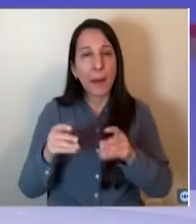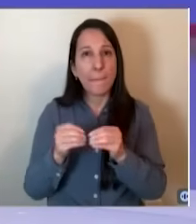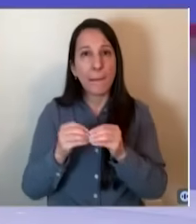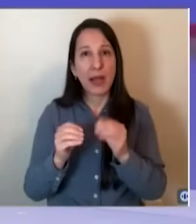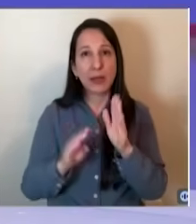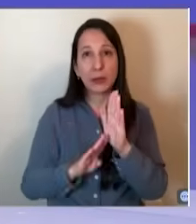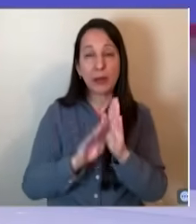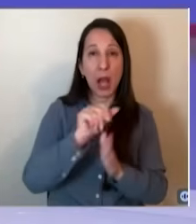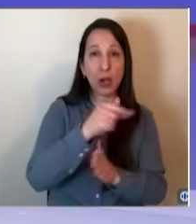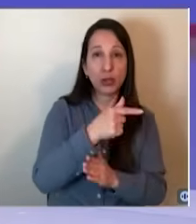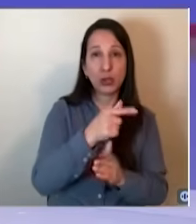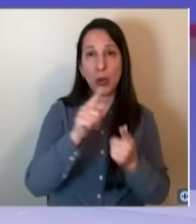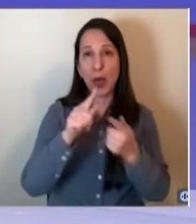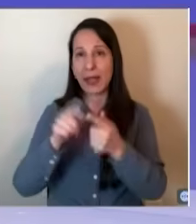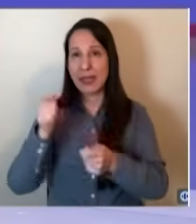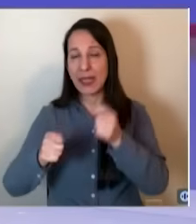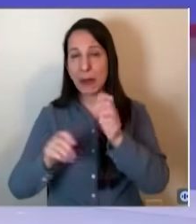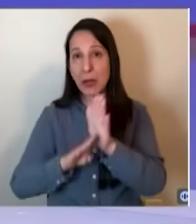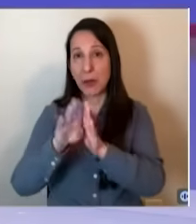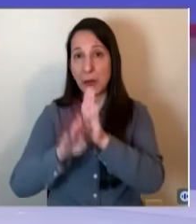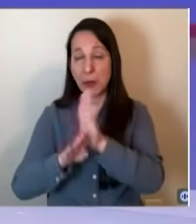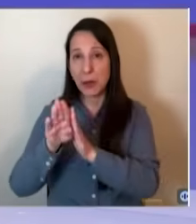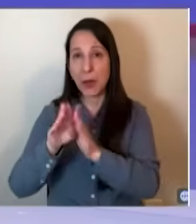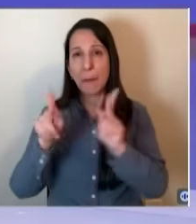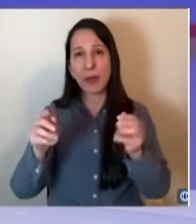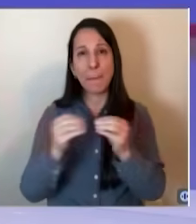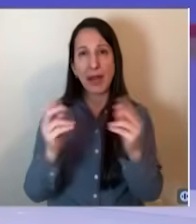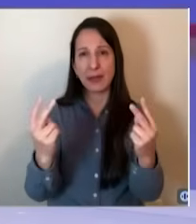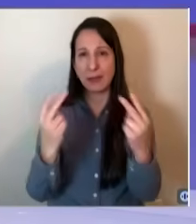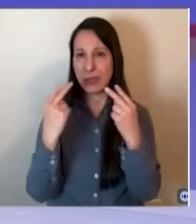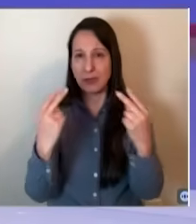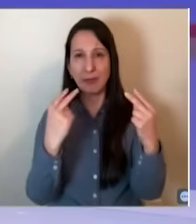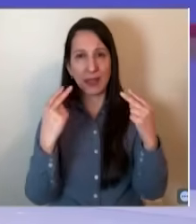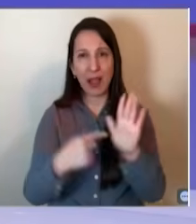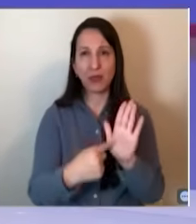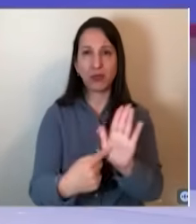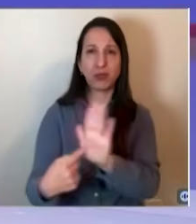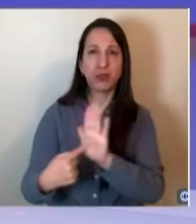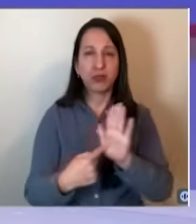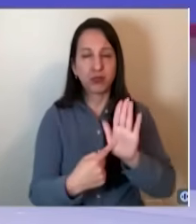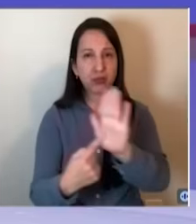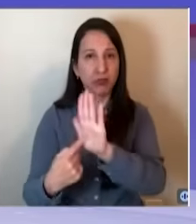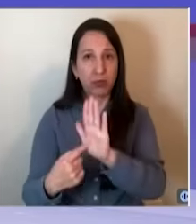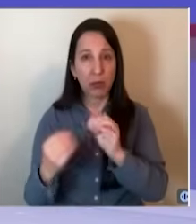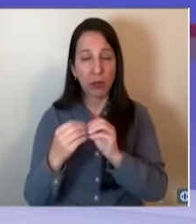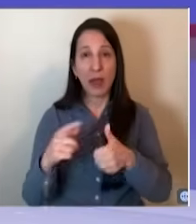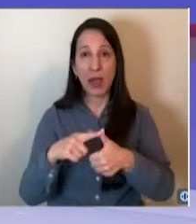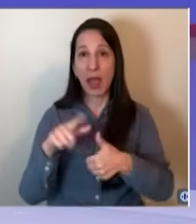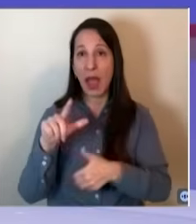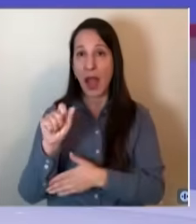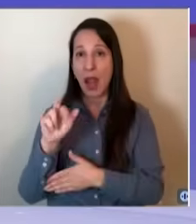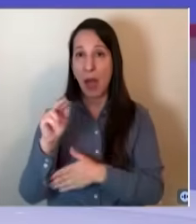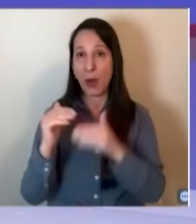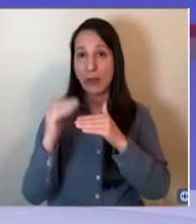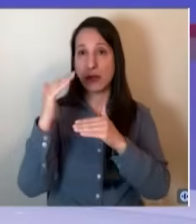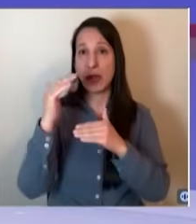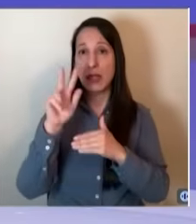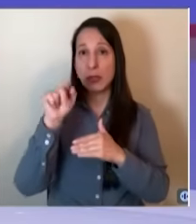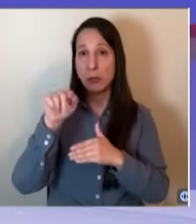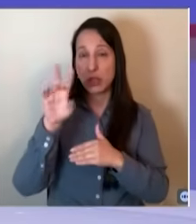septiembre son figuras con mayor visibilidad pública reciente. Doña Laura crece 3.6, doña